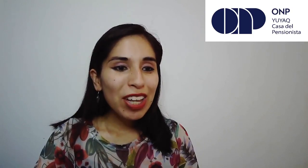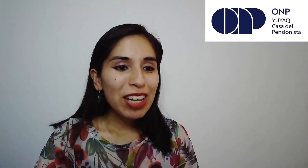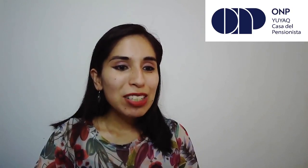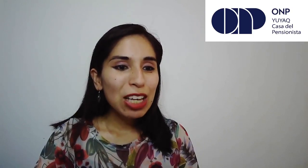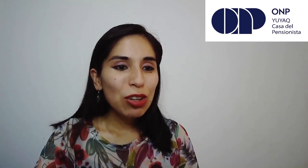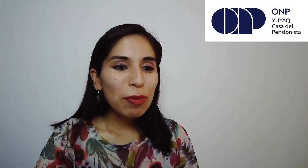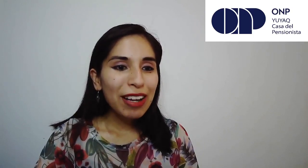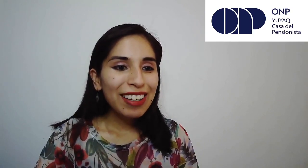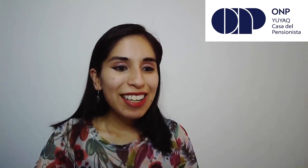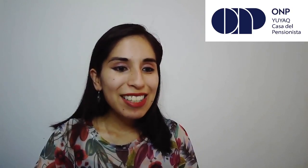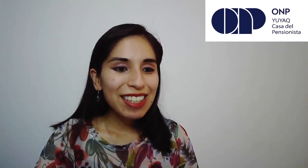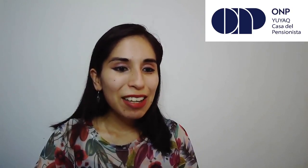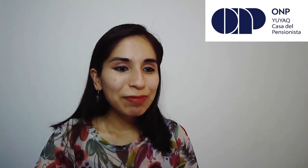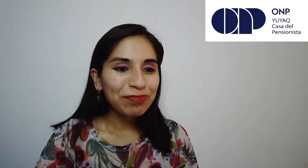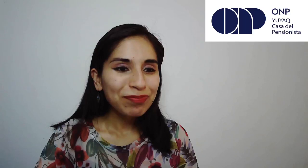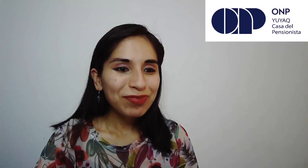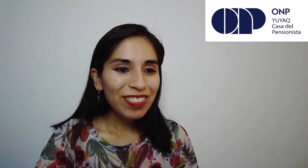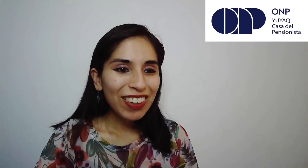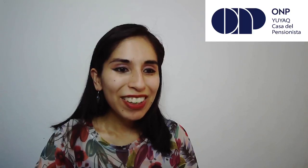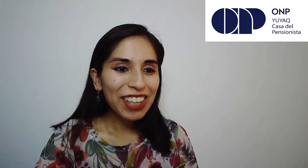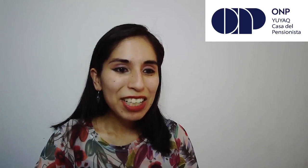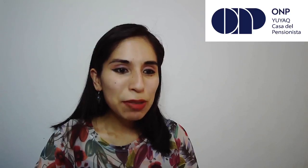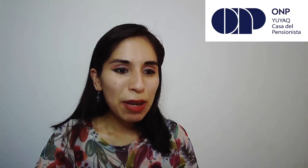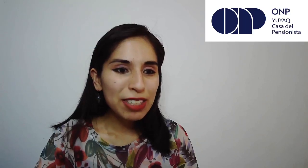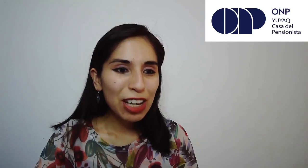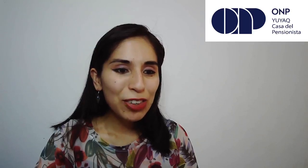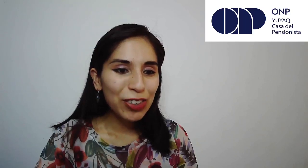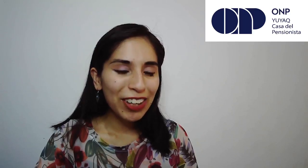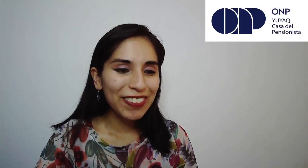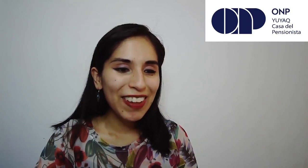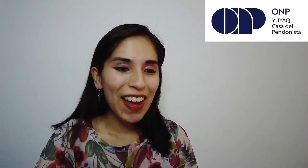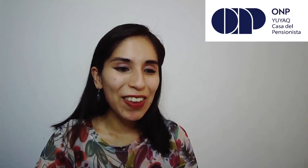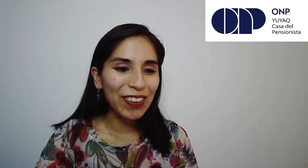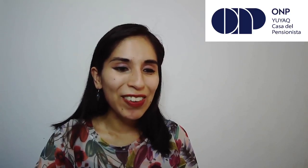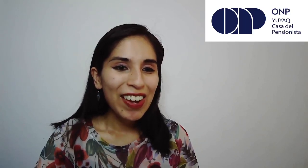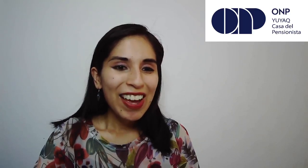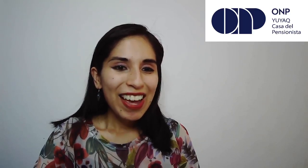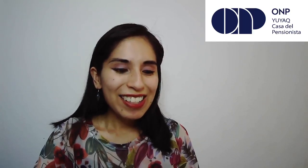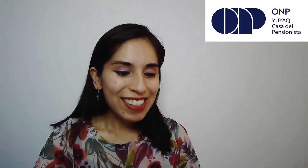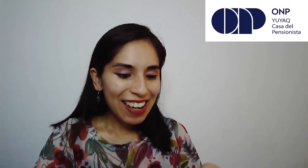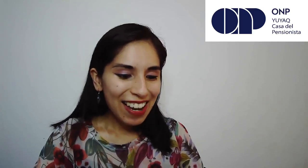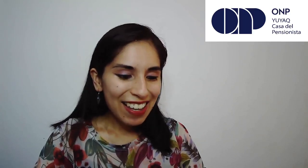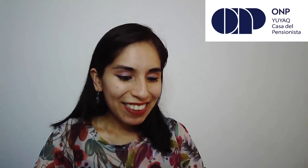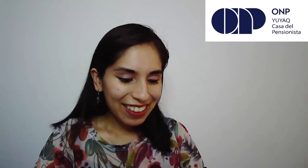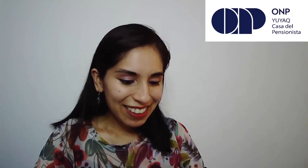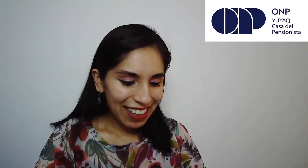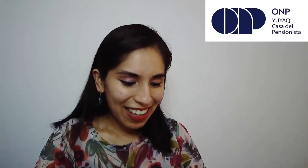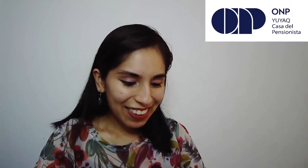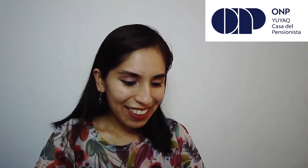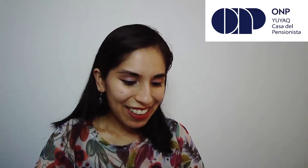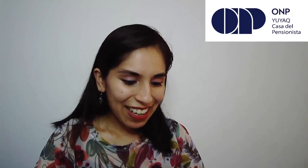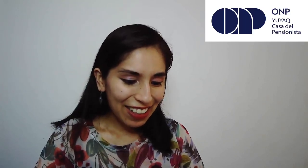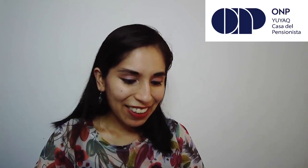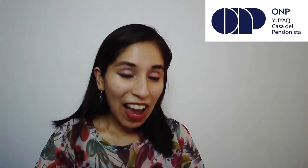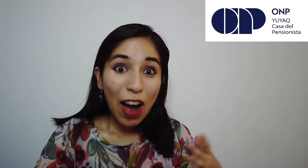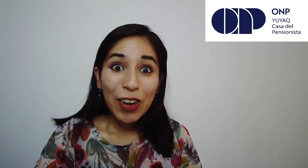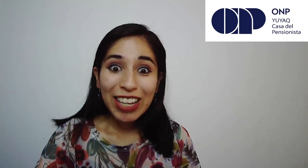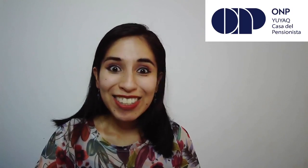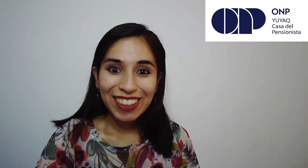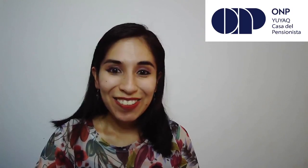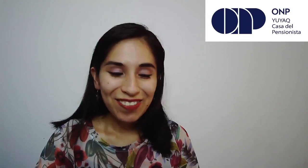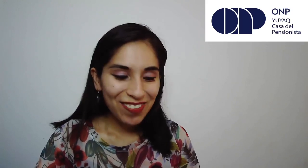don s novia quise quienes más se han conectado excelente excelente excelente